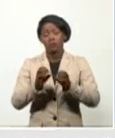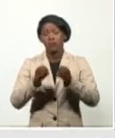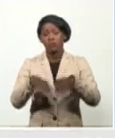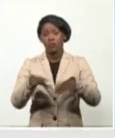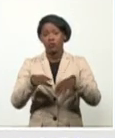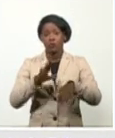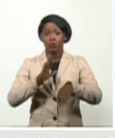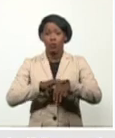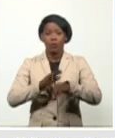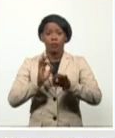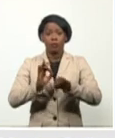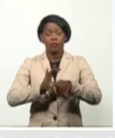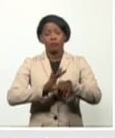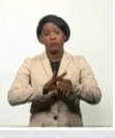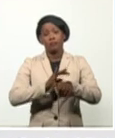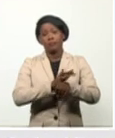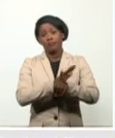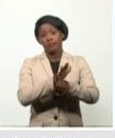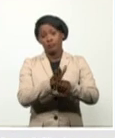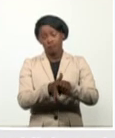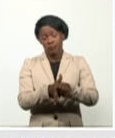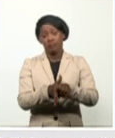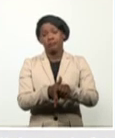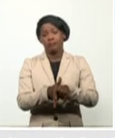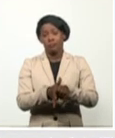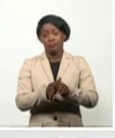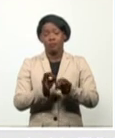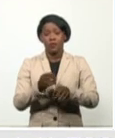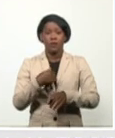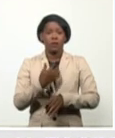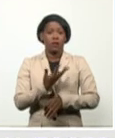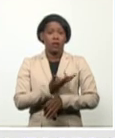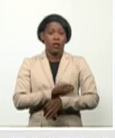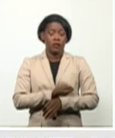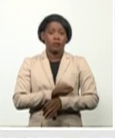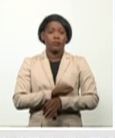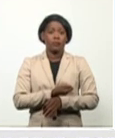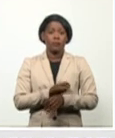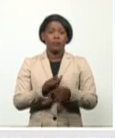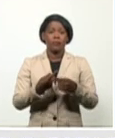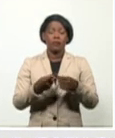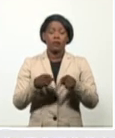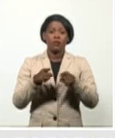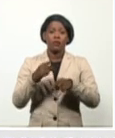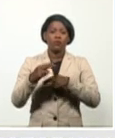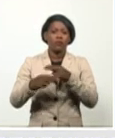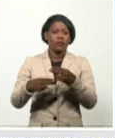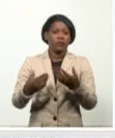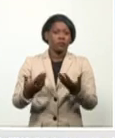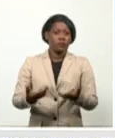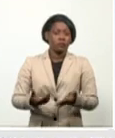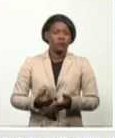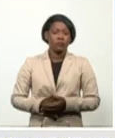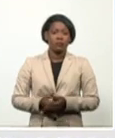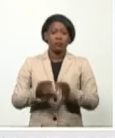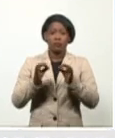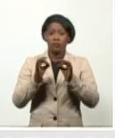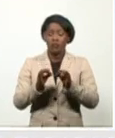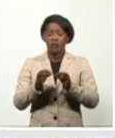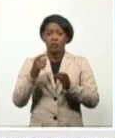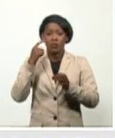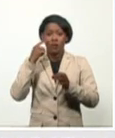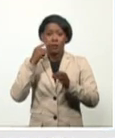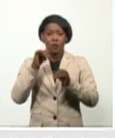enfermedad o con esta enfermedad, y eso hace que la letalidad